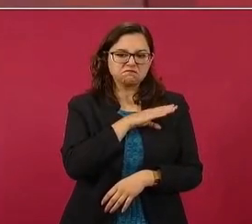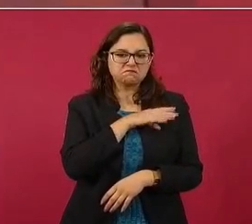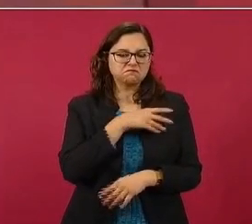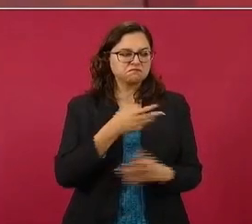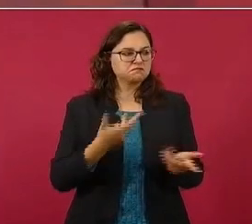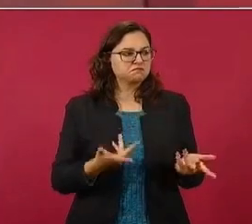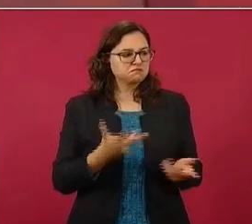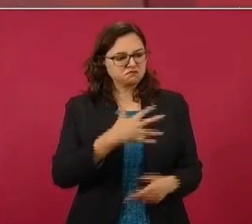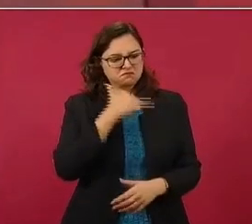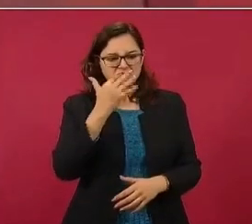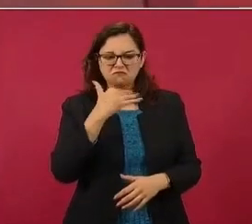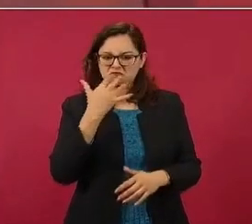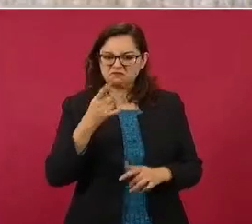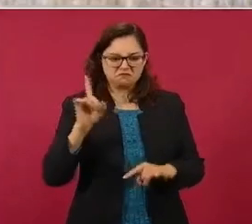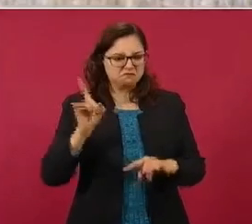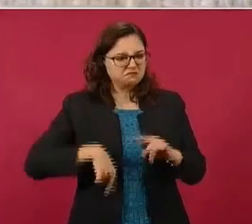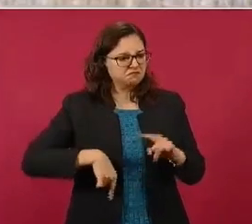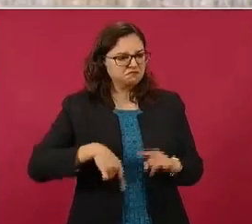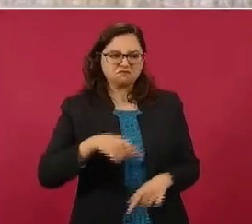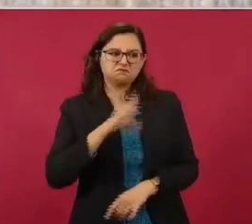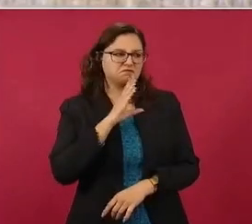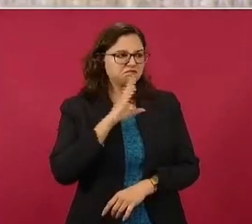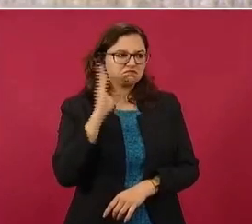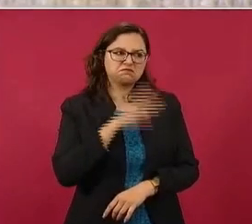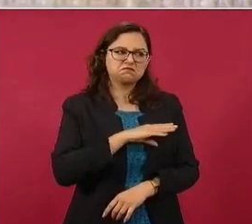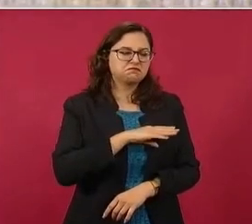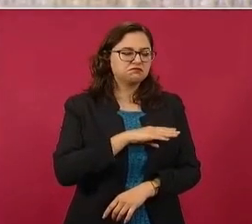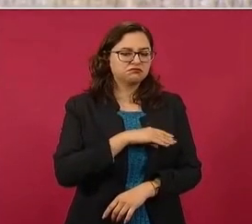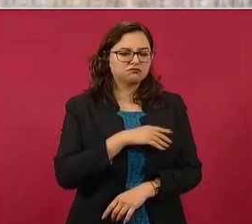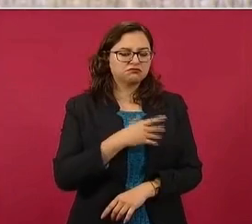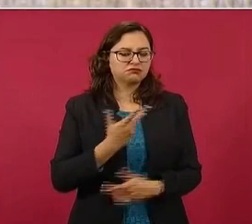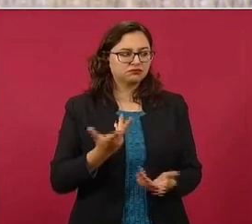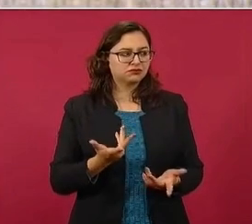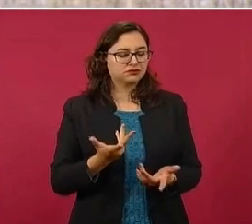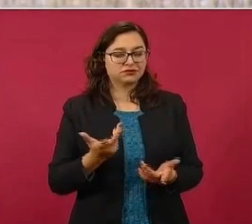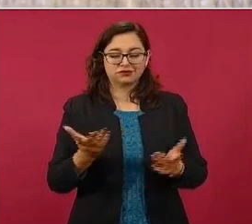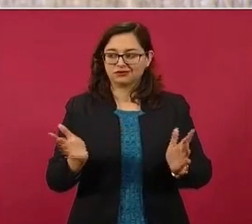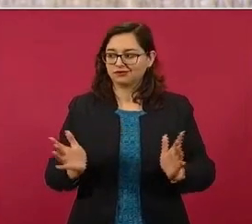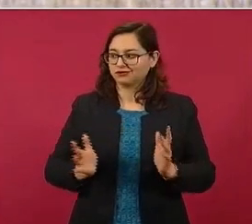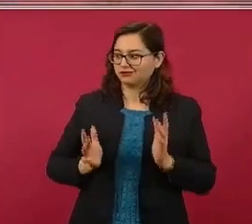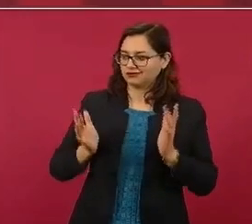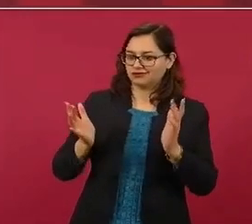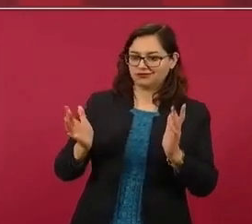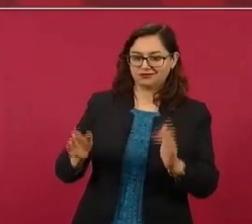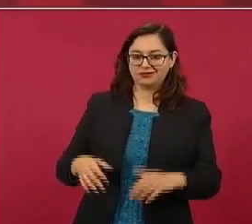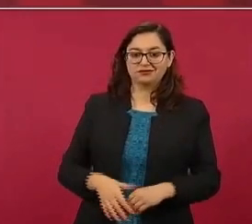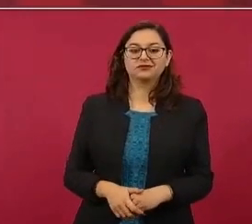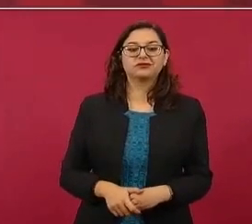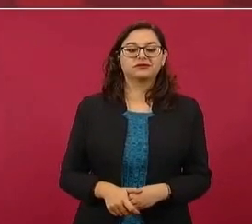porque estamos combatiendo la corrupción y la impunidad.